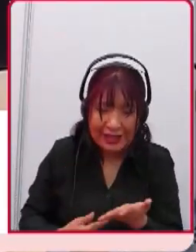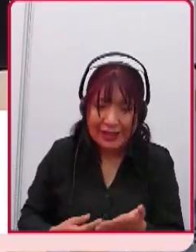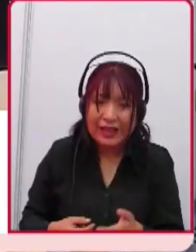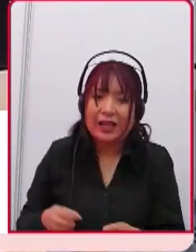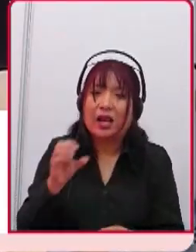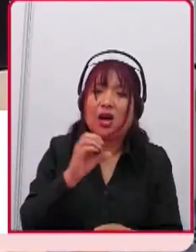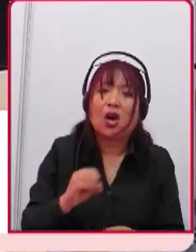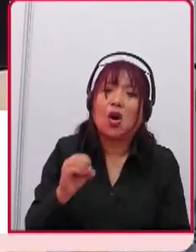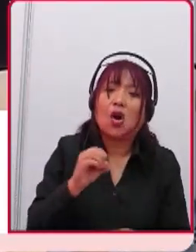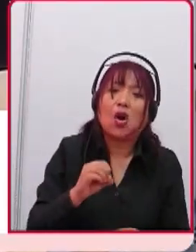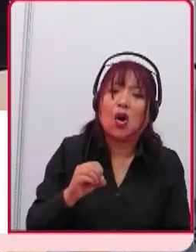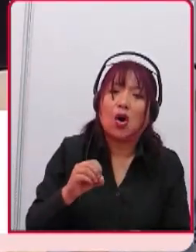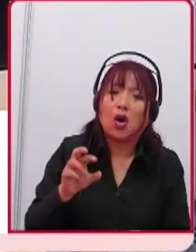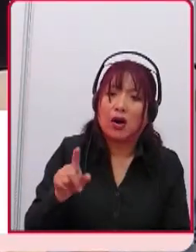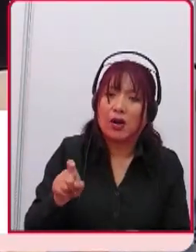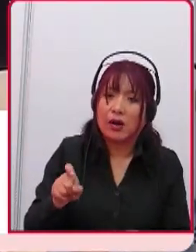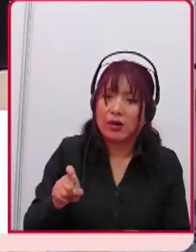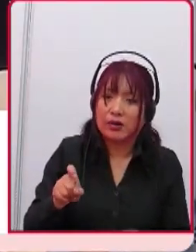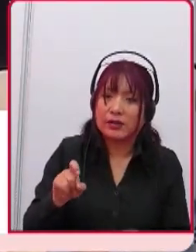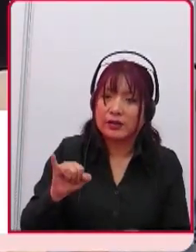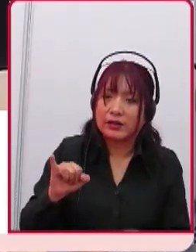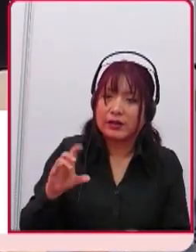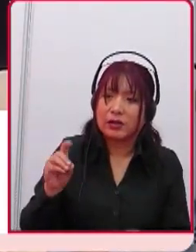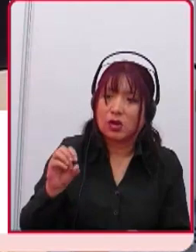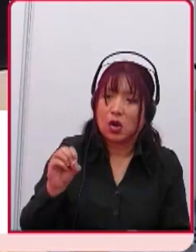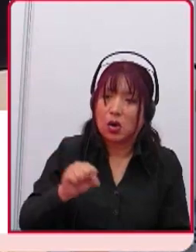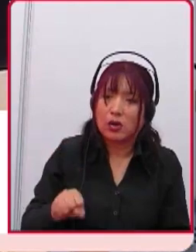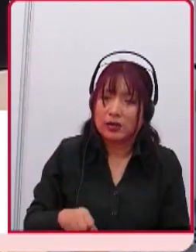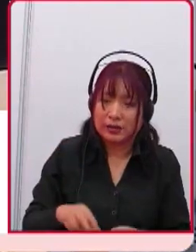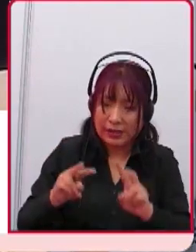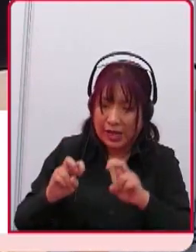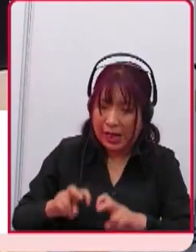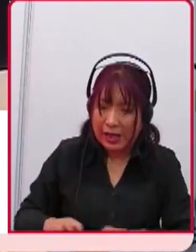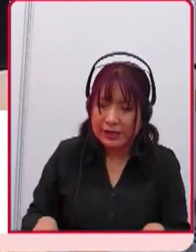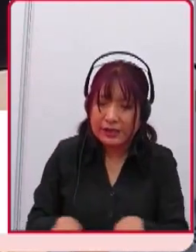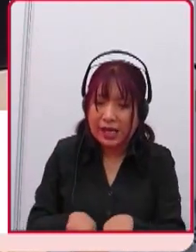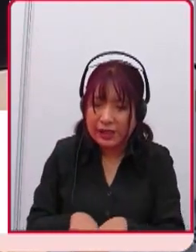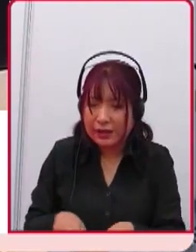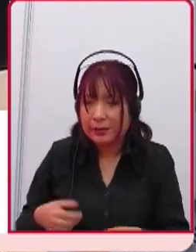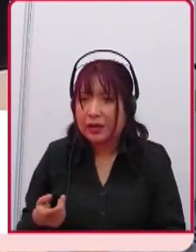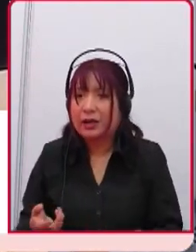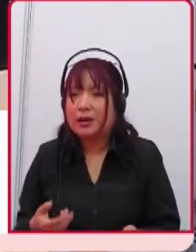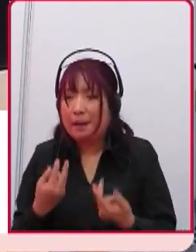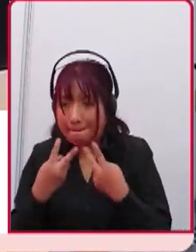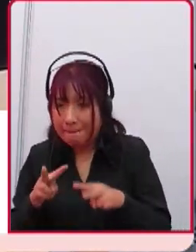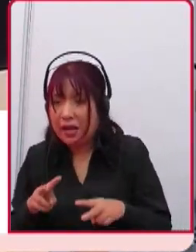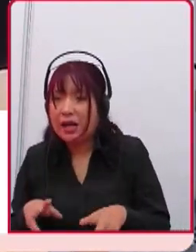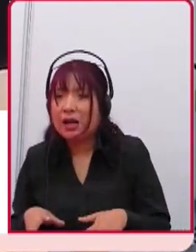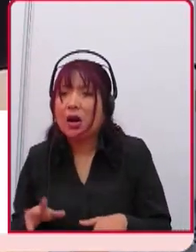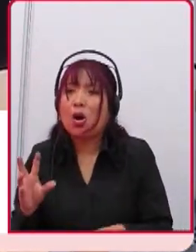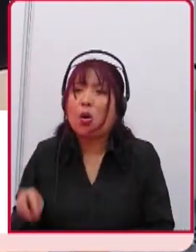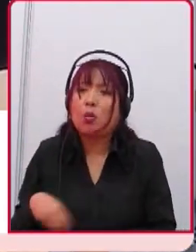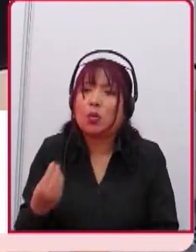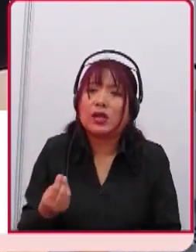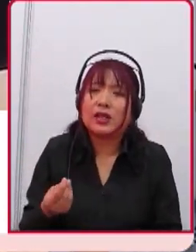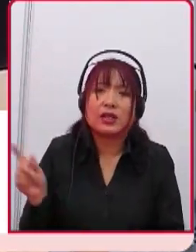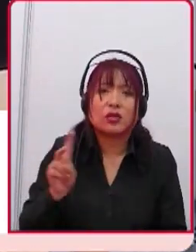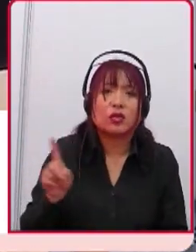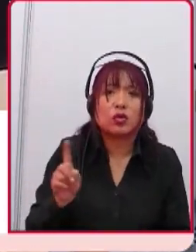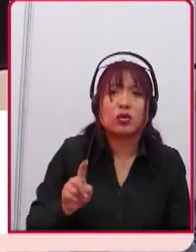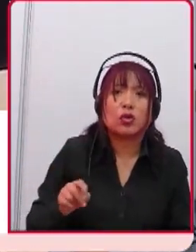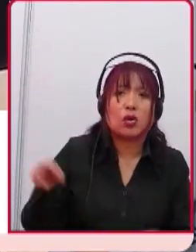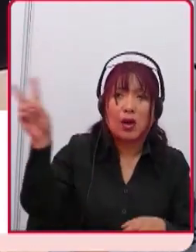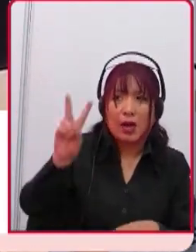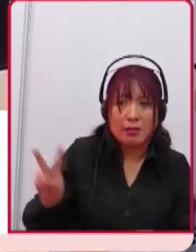óxidos también se están analizando, y también ver por qué también no hay presencia de una situación mineralógica en el tema verde, ¿no? Minerales muy bajo